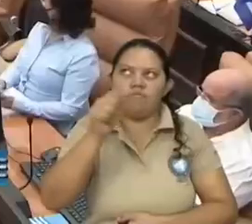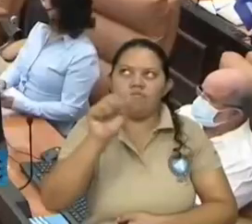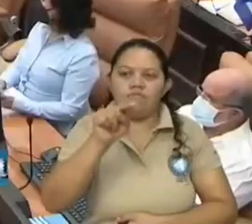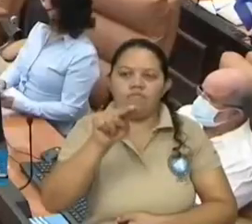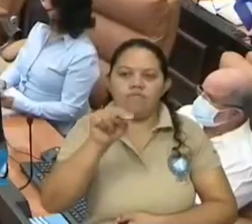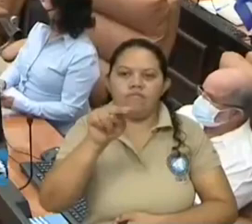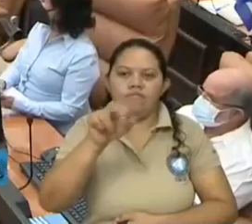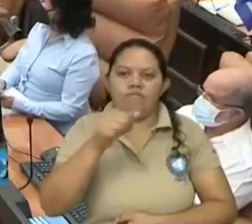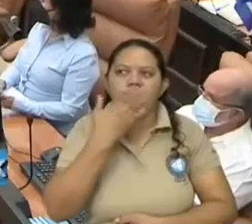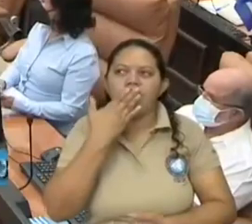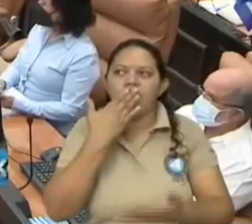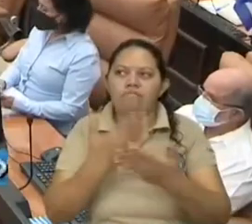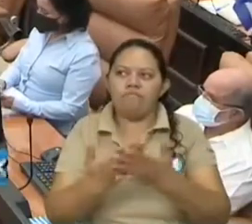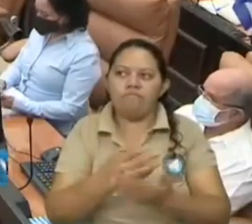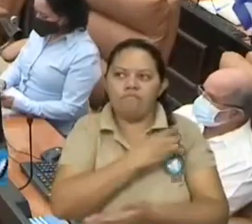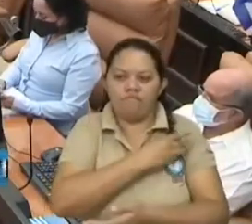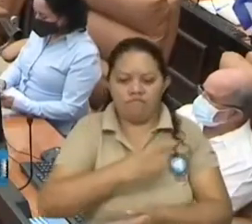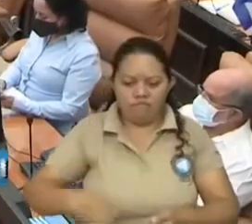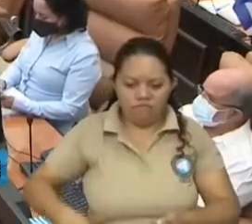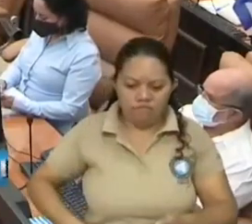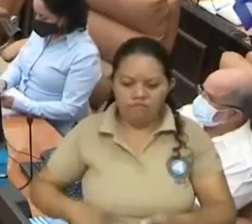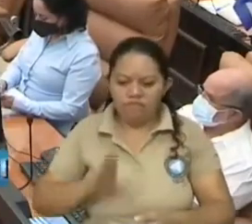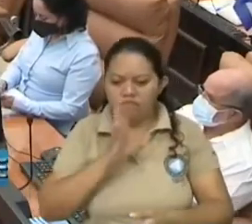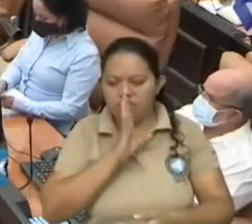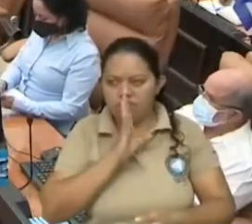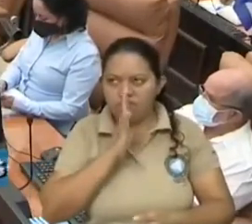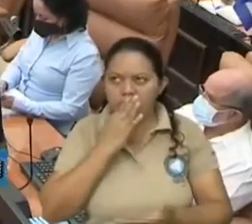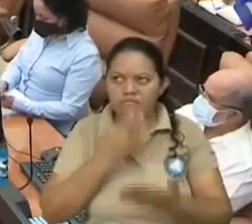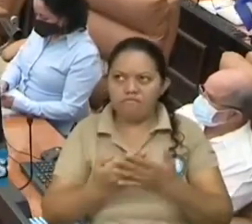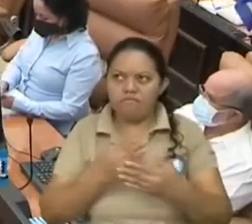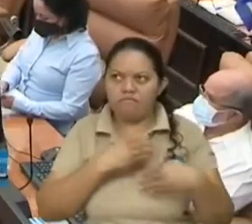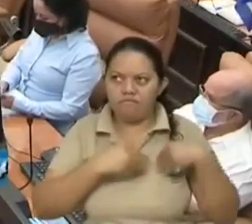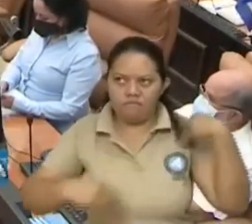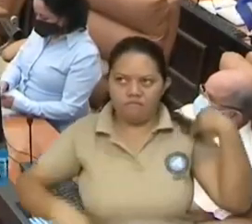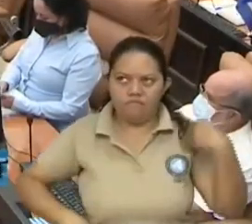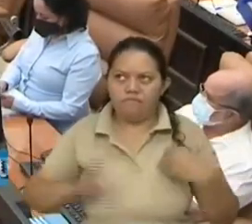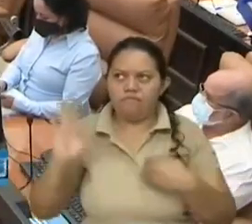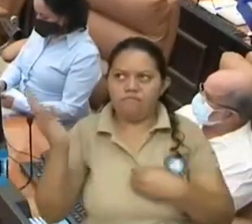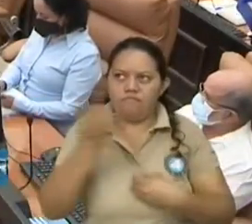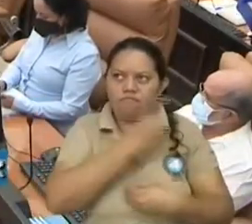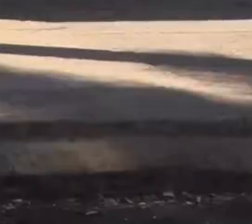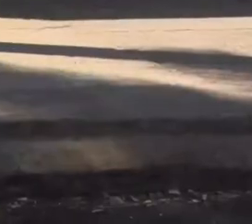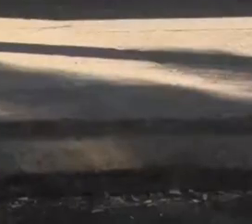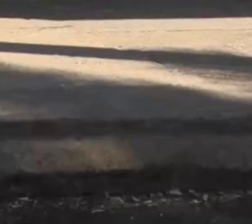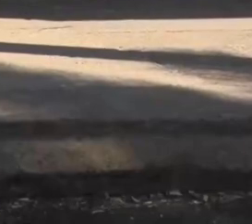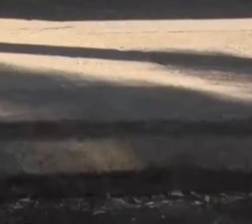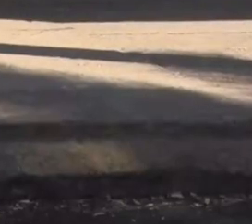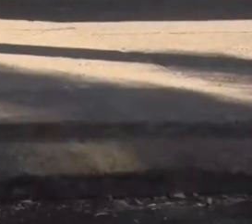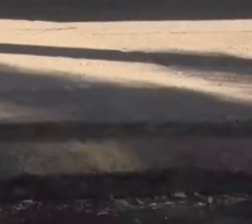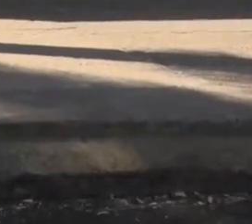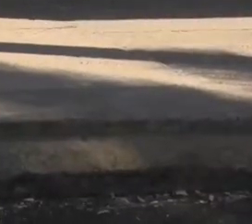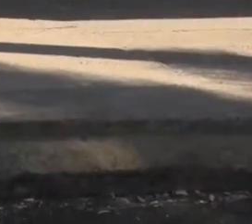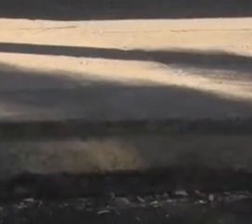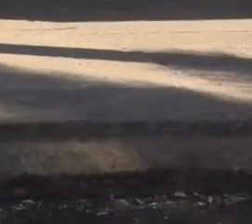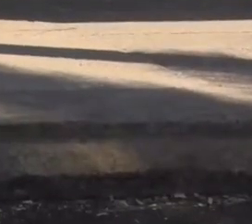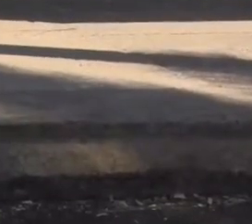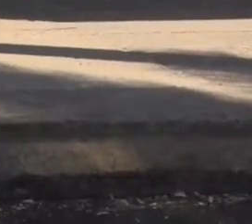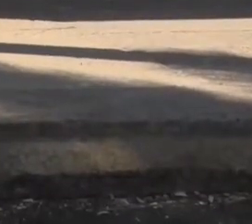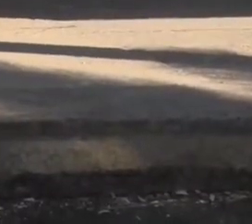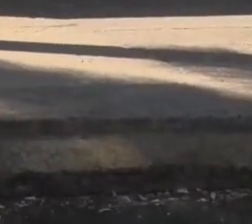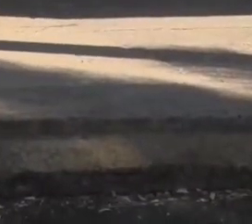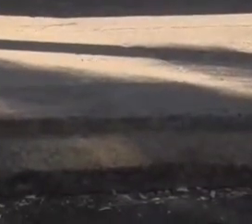asamblea nacional a petición del gobierno del presidente daniel ortega les canceló su licencia de operación permanecen este jueves vigiladas por civiles